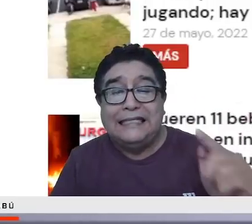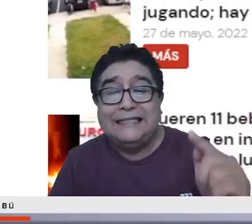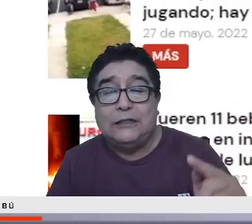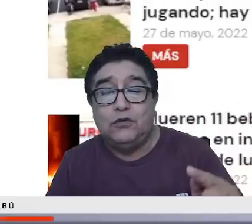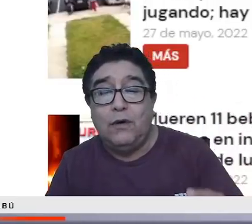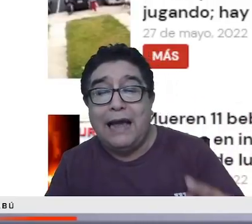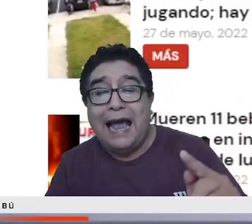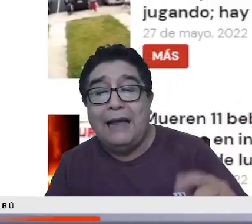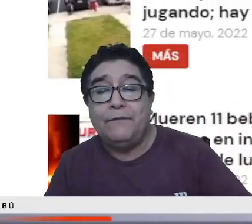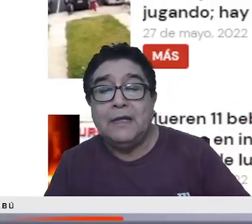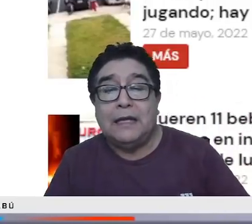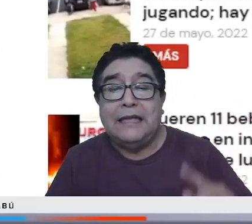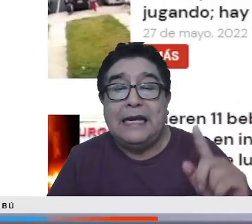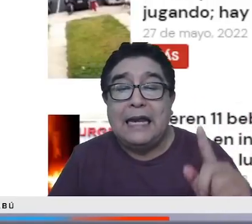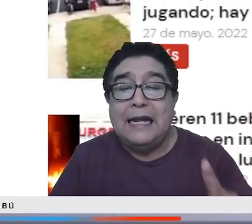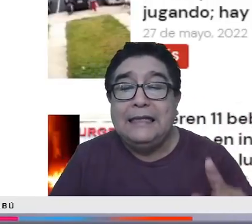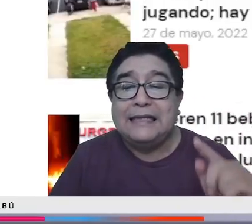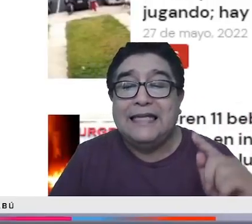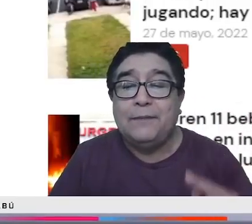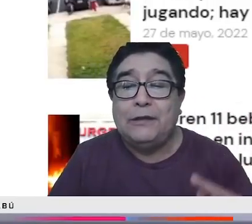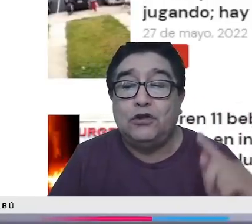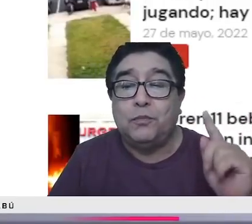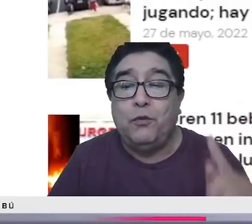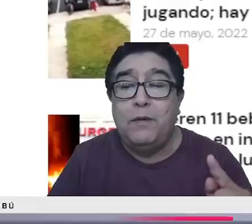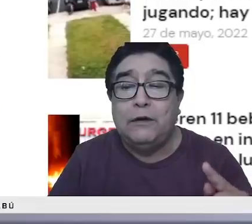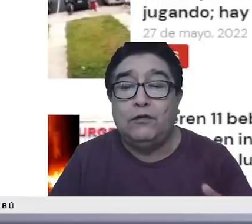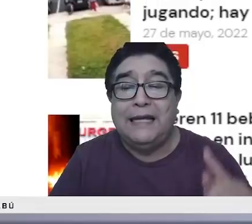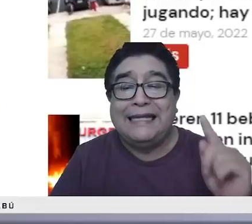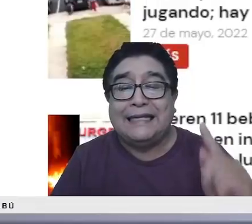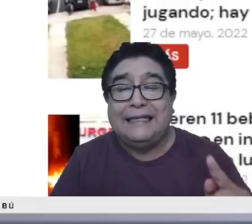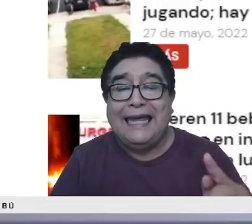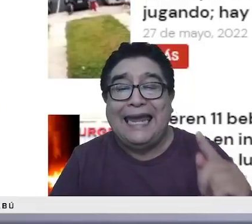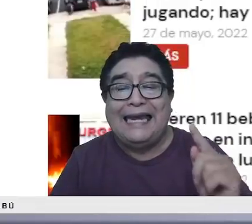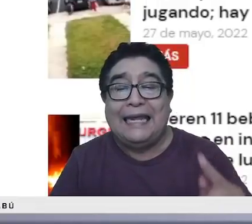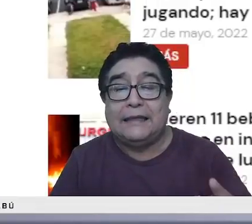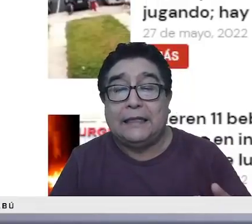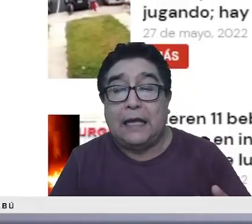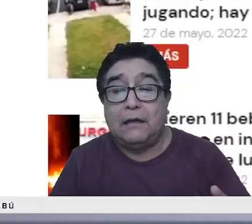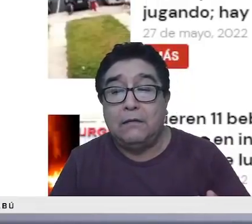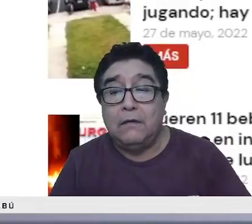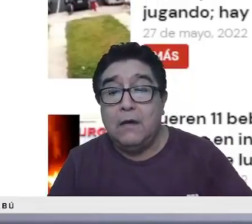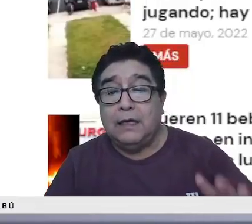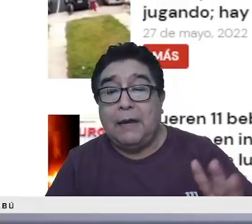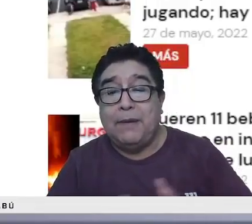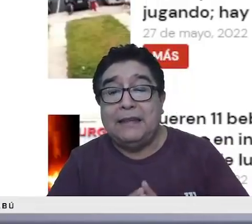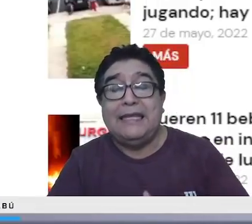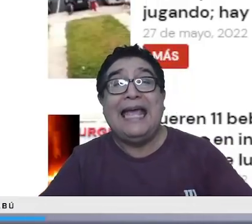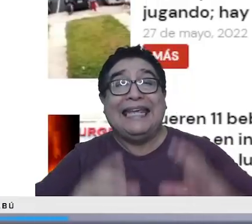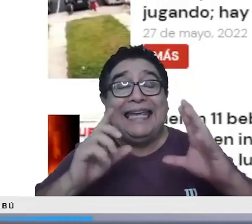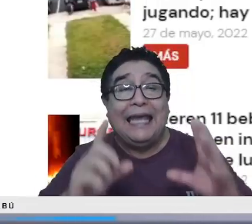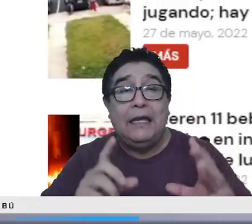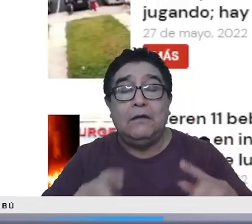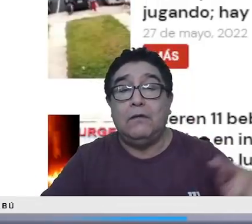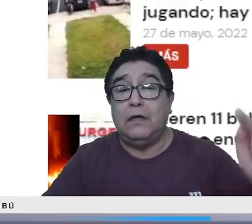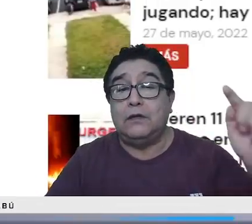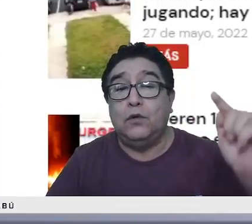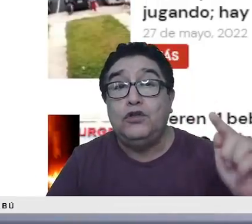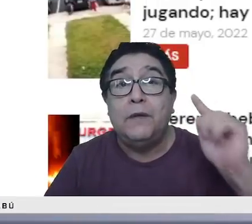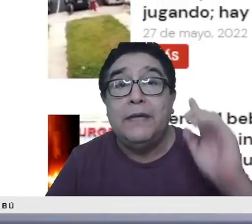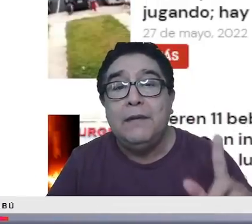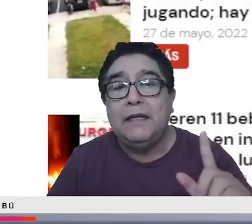Inciso A de la Ley de Servicios Públicos de Energía Eléctrica Que plantea que,